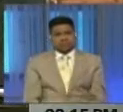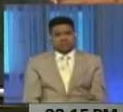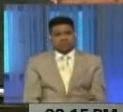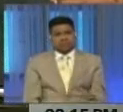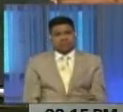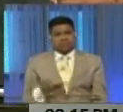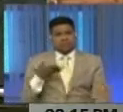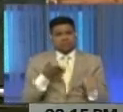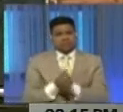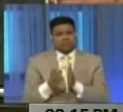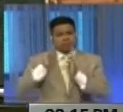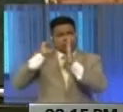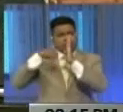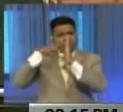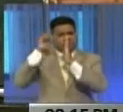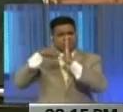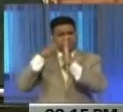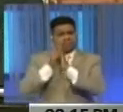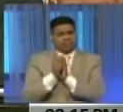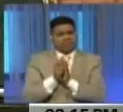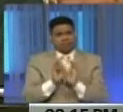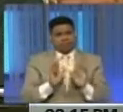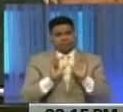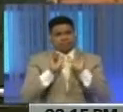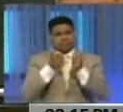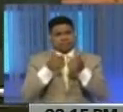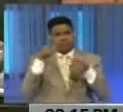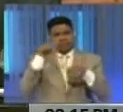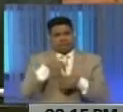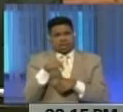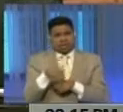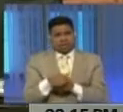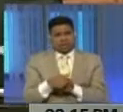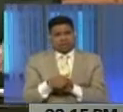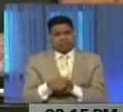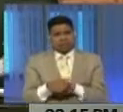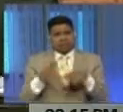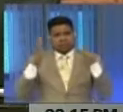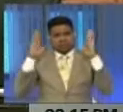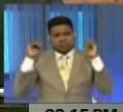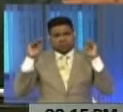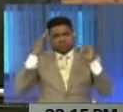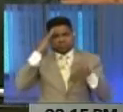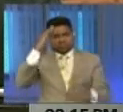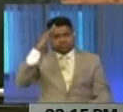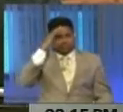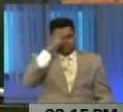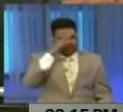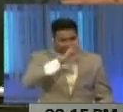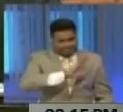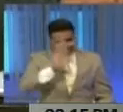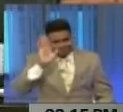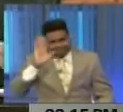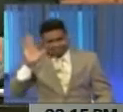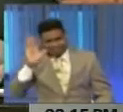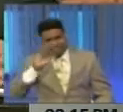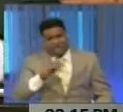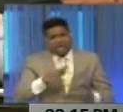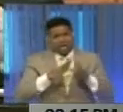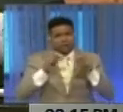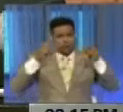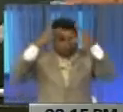pasamos el video de arranque de esta jornada, ¿sí?, quiero saludar a todos los